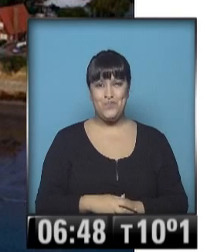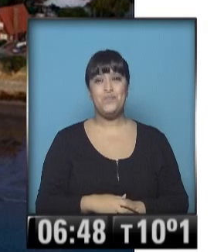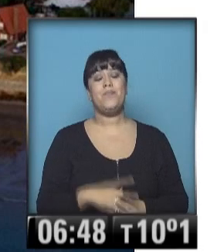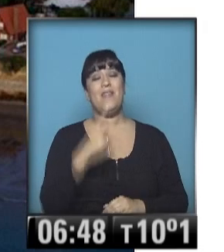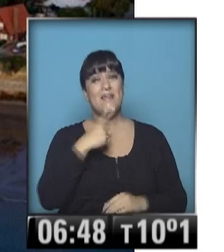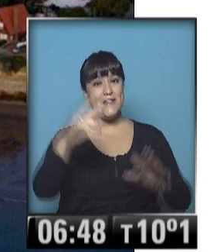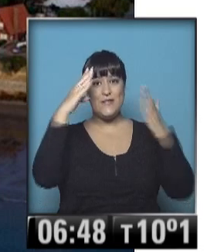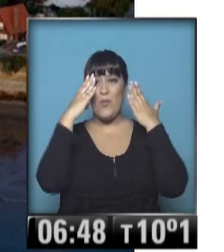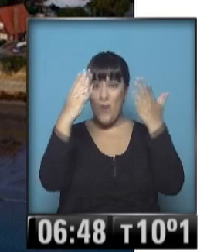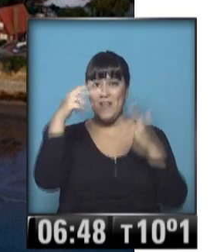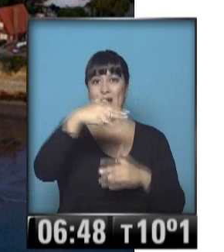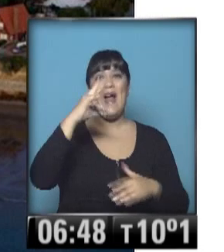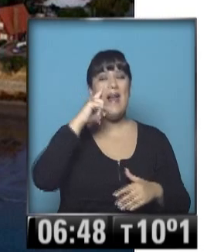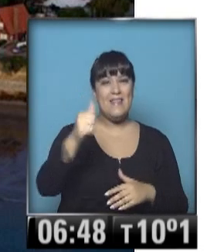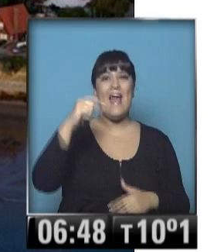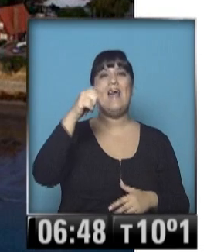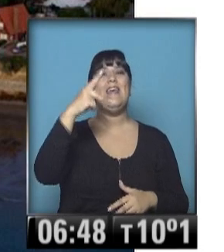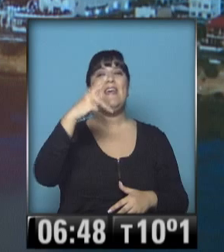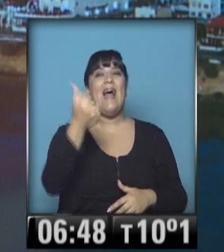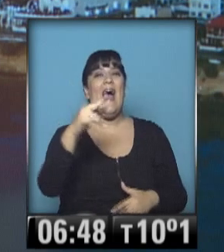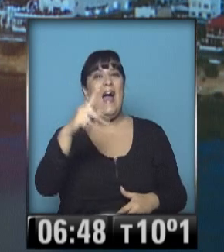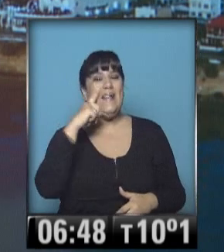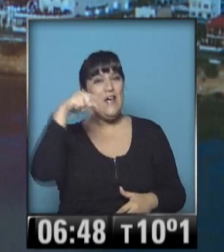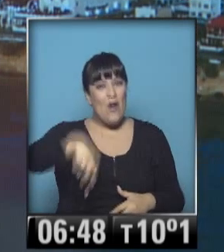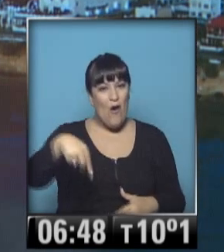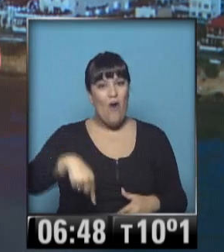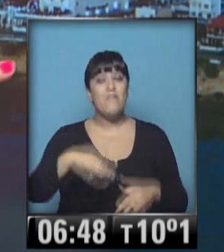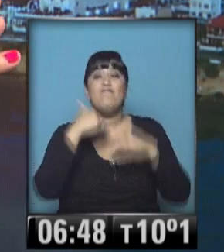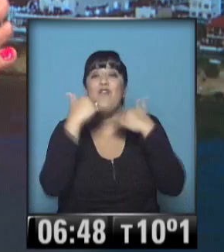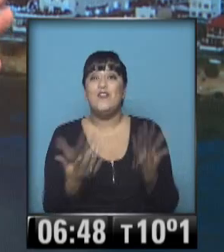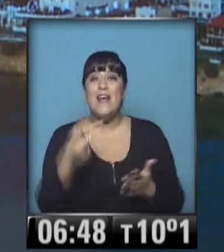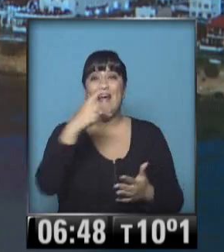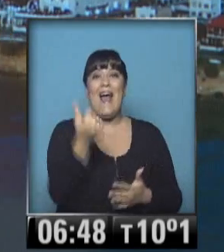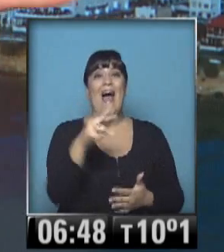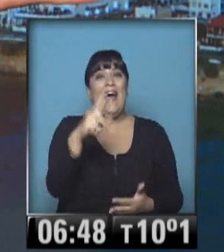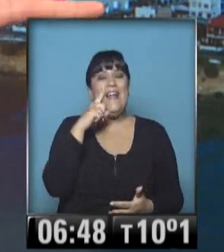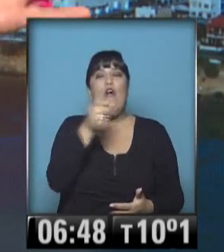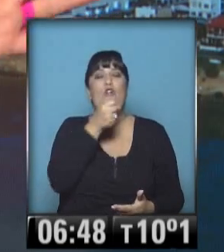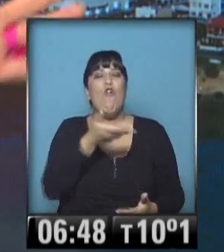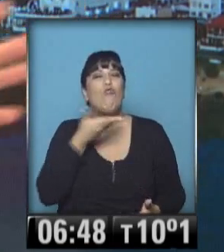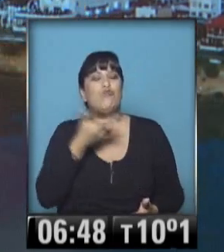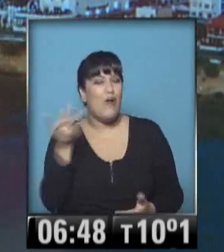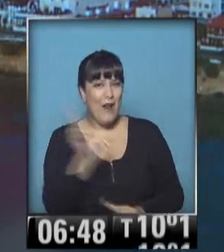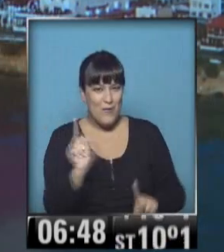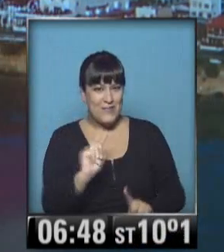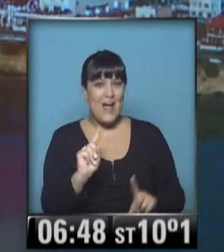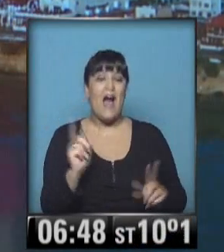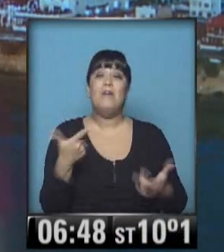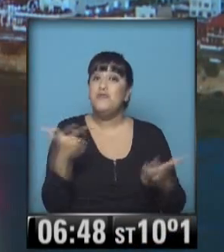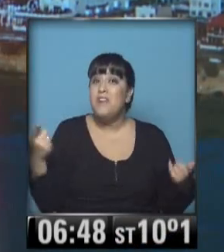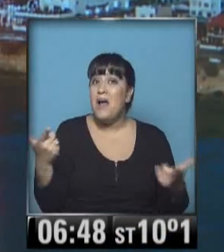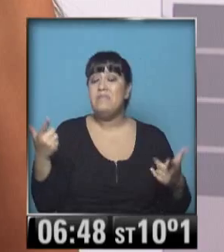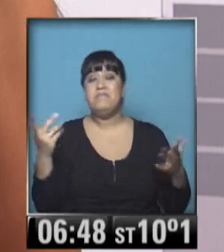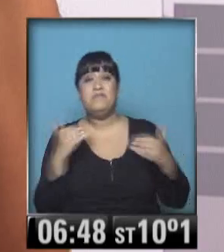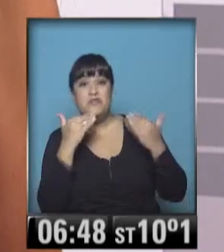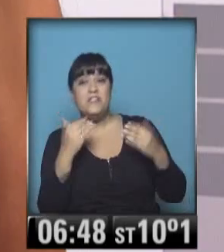buen día, Nadia y Cari. Hoy, Cari, les digo, se quedó. ¿Qué pasó? No sé, pero no está. Por suerte está. Va a venir mañana. Esperamos.